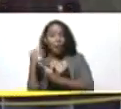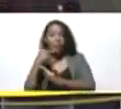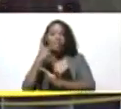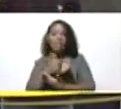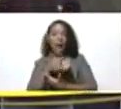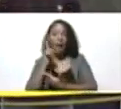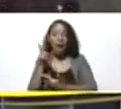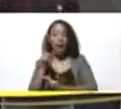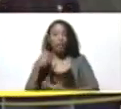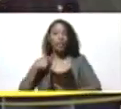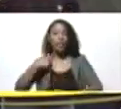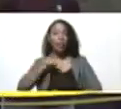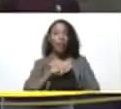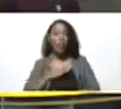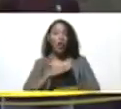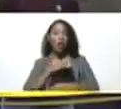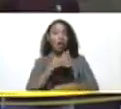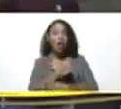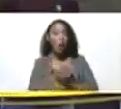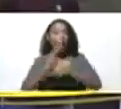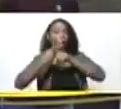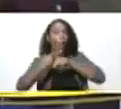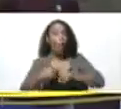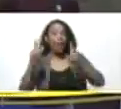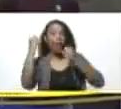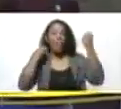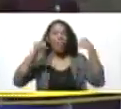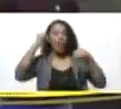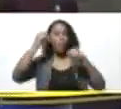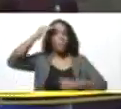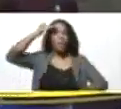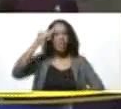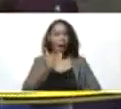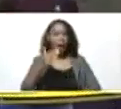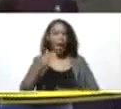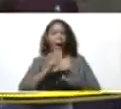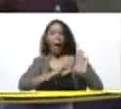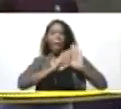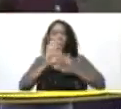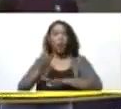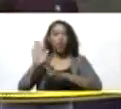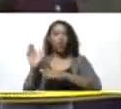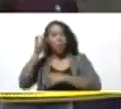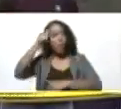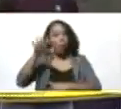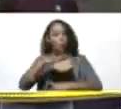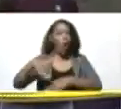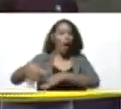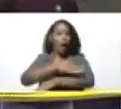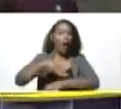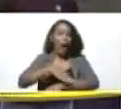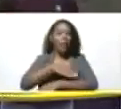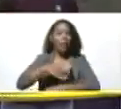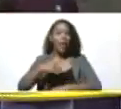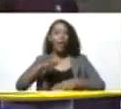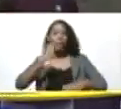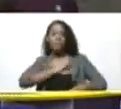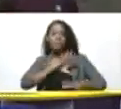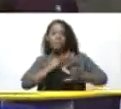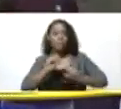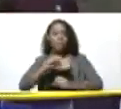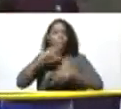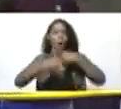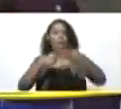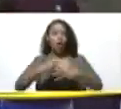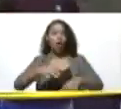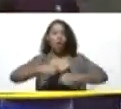decían que teníamos que ir a otra rebelión militar con el apoyo del pueblo en las calles y tomar el poder político